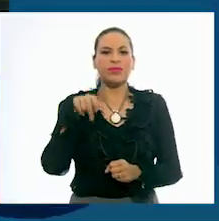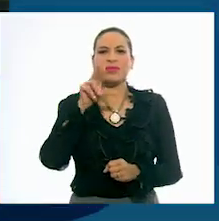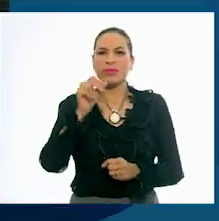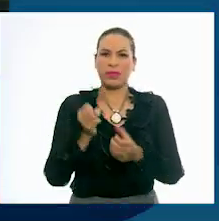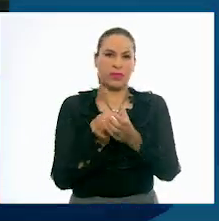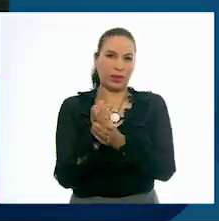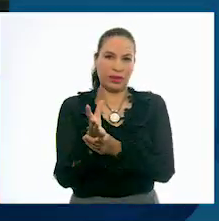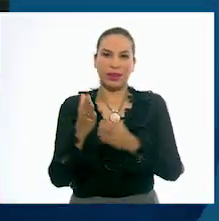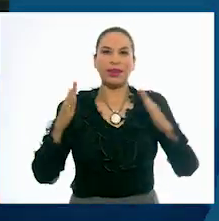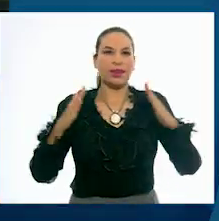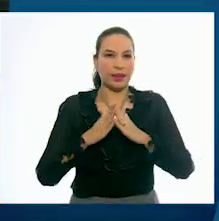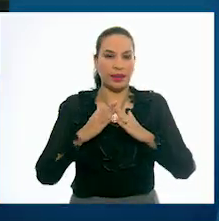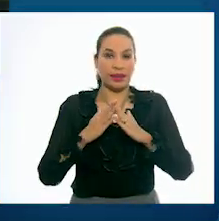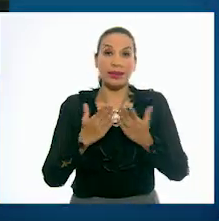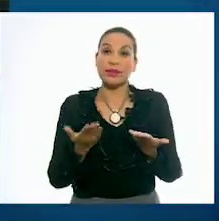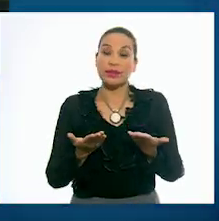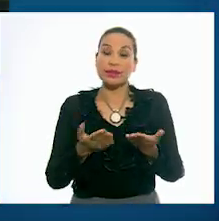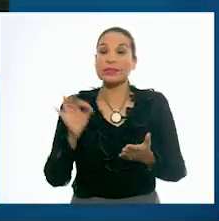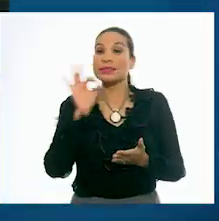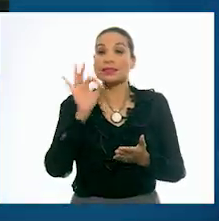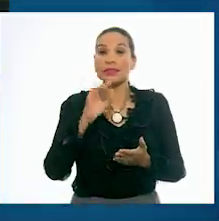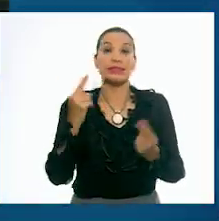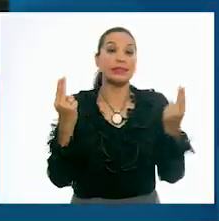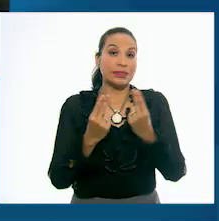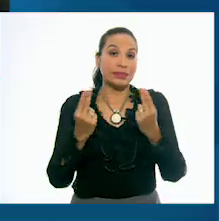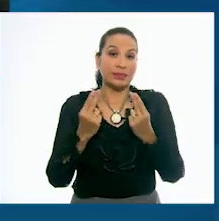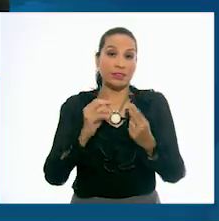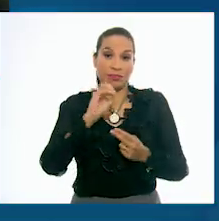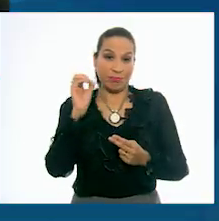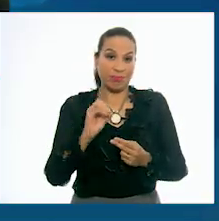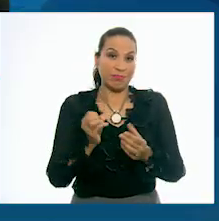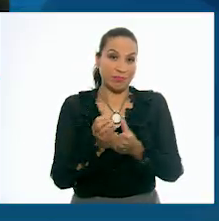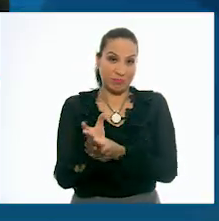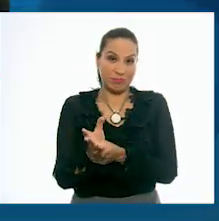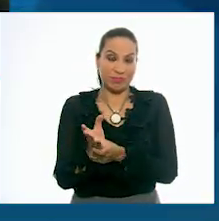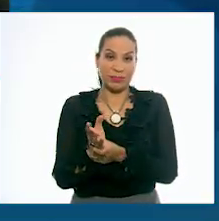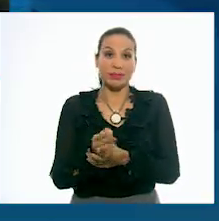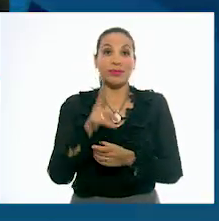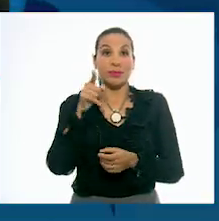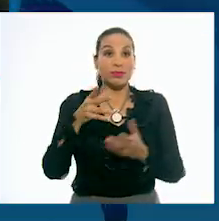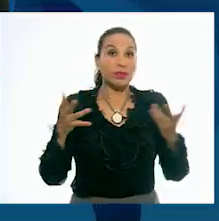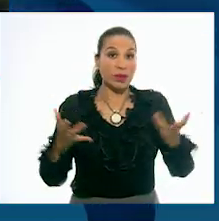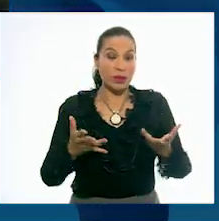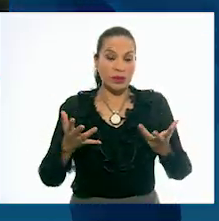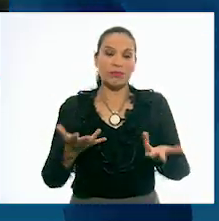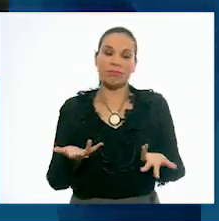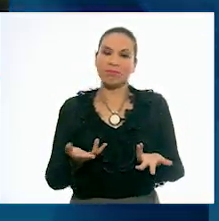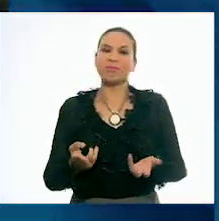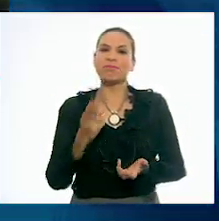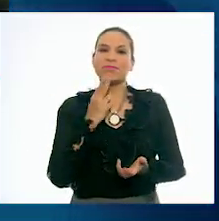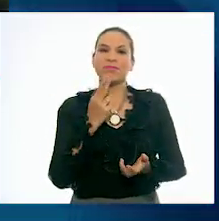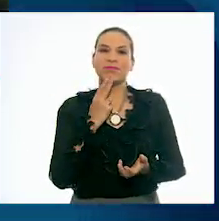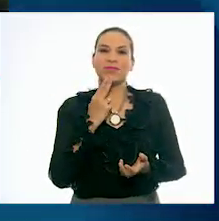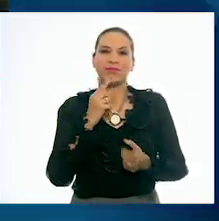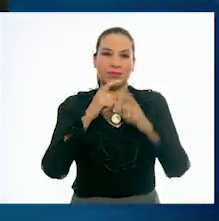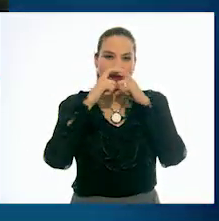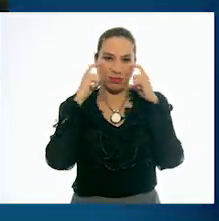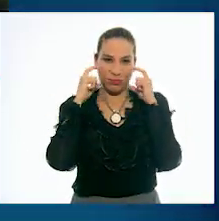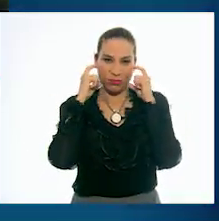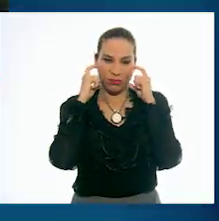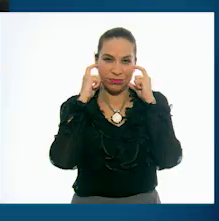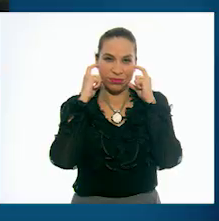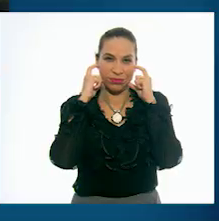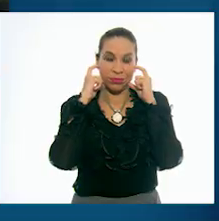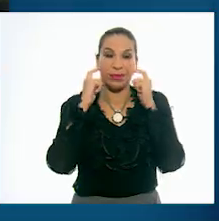no salir de casa a menos que sea muy necesario. Si lo haces, utiliza el